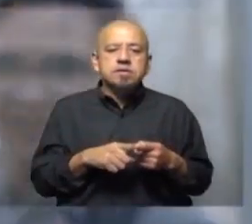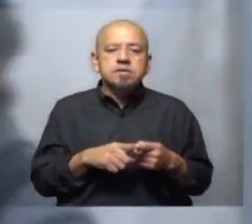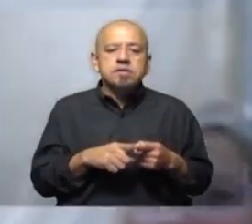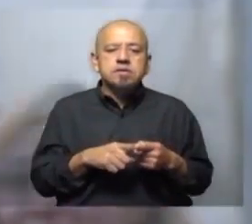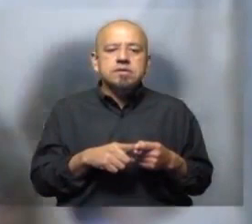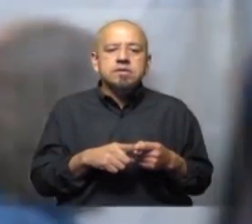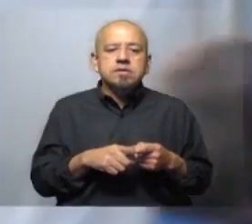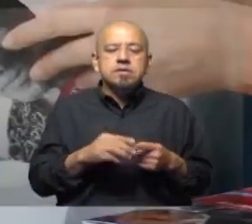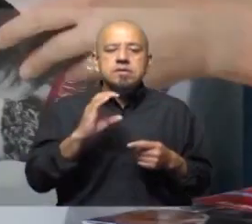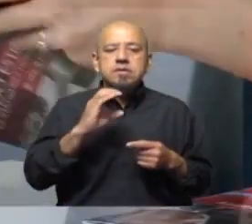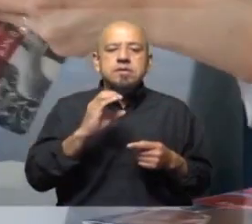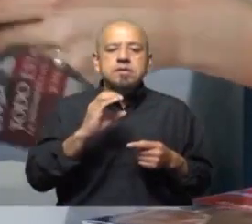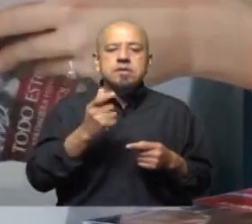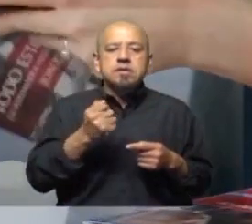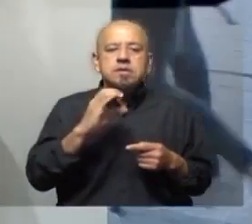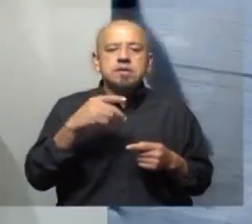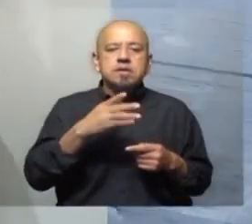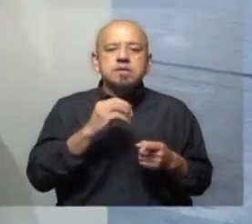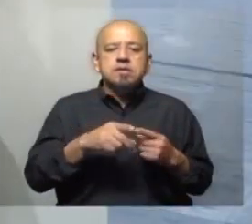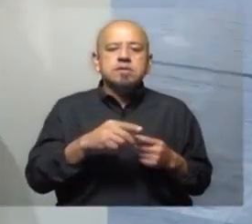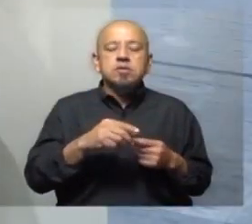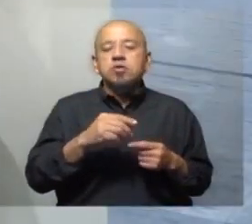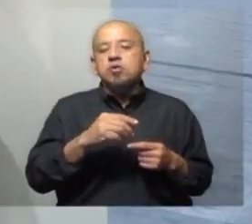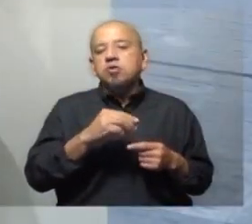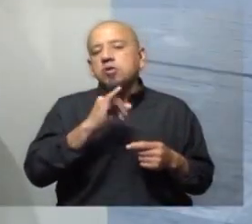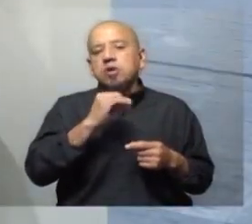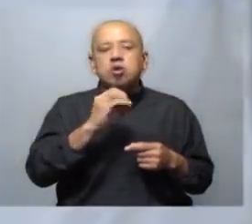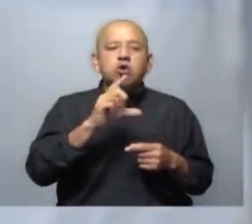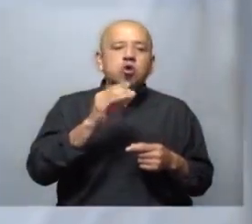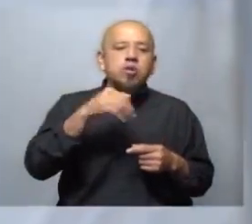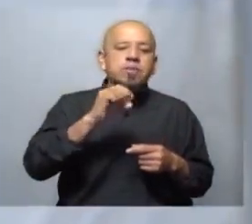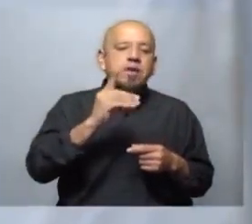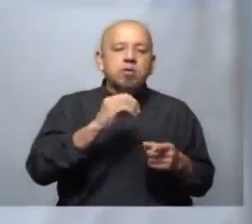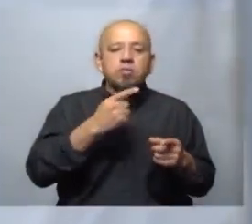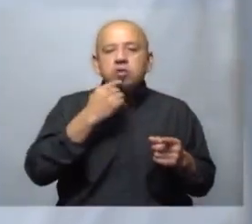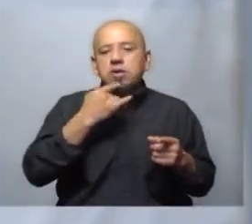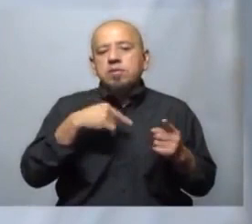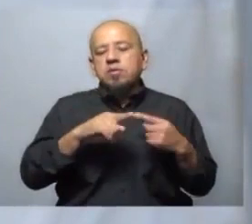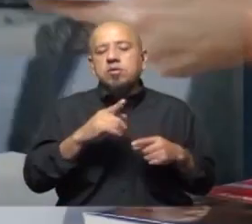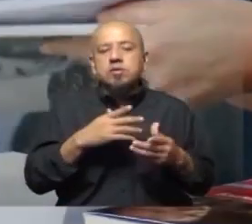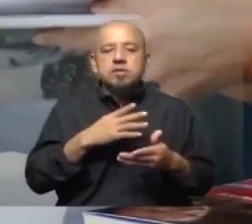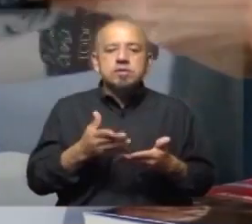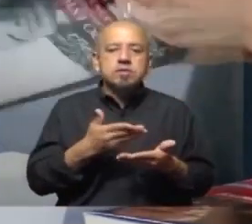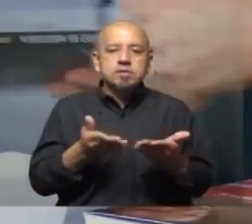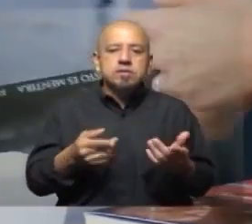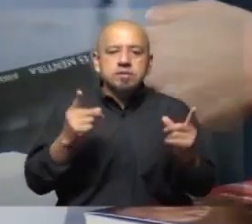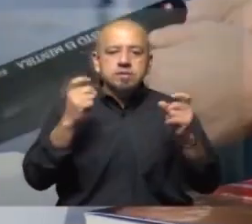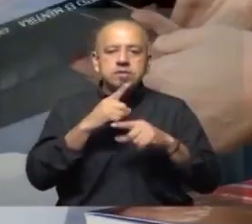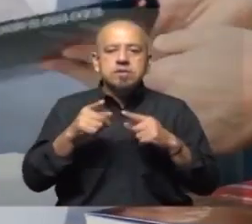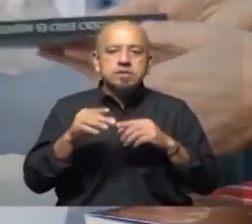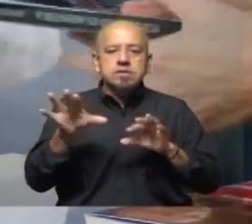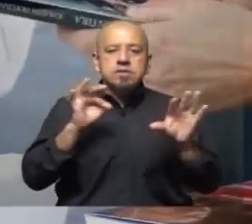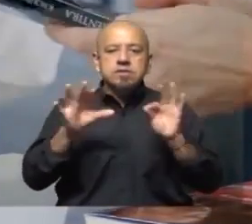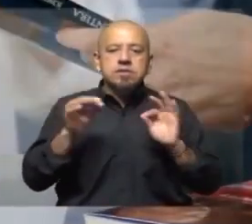ejemplo Entonces es interesante porque vas así como elegir